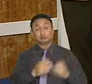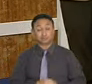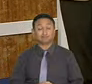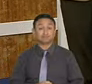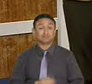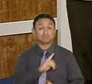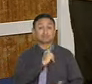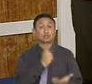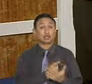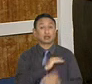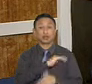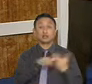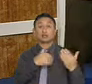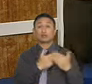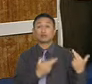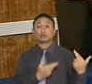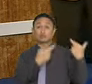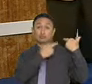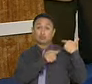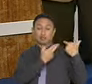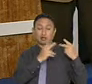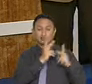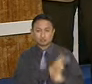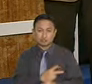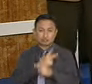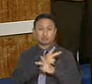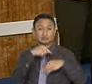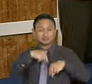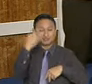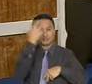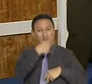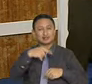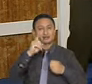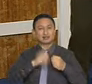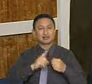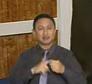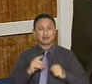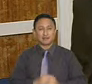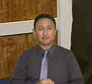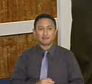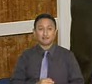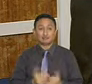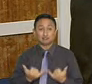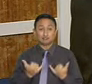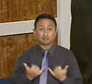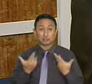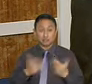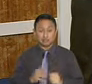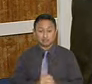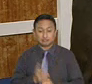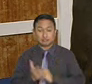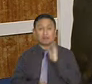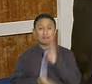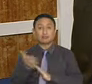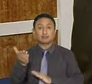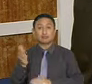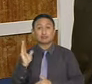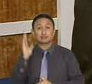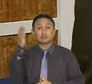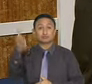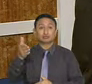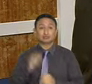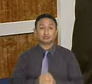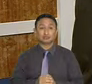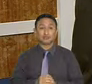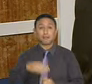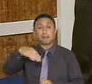Usted lo ha dicho todos tenemos responsabilidad de mantener hermosa a nuestra bella ciudad a esta hora que le parece si nos trasladamos ya nuevamente con